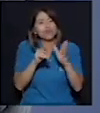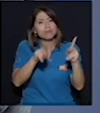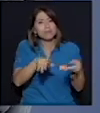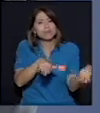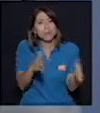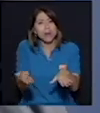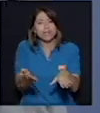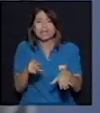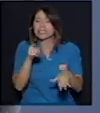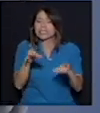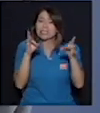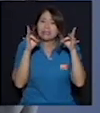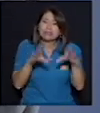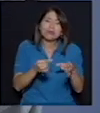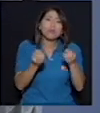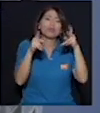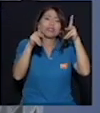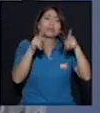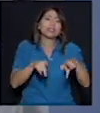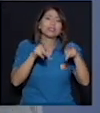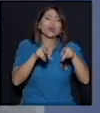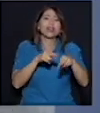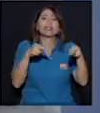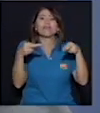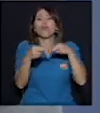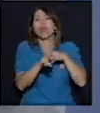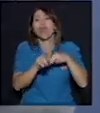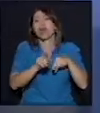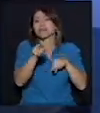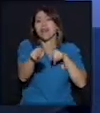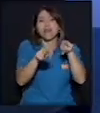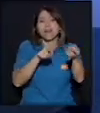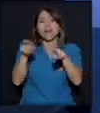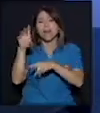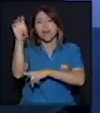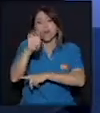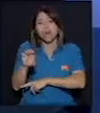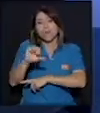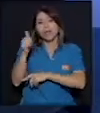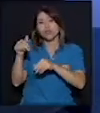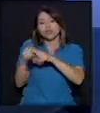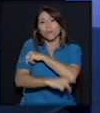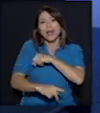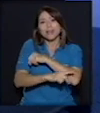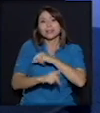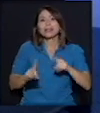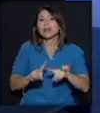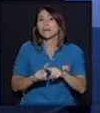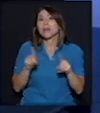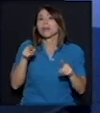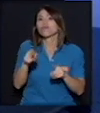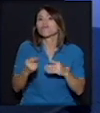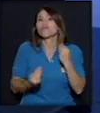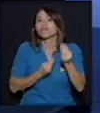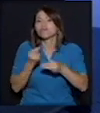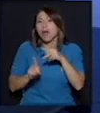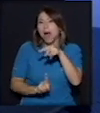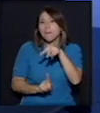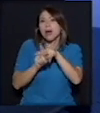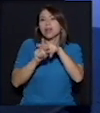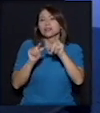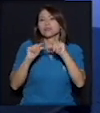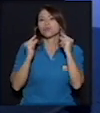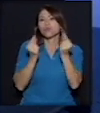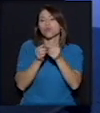miles de refugiados, cientos de miles de refugiados hacia Europa y otros países. Pero si eso no fuera suficiente, aparece un